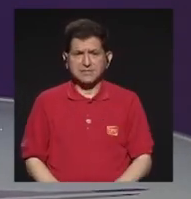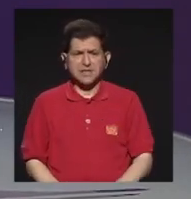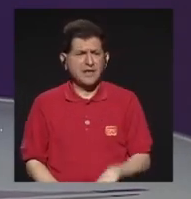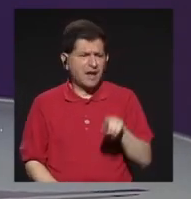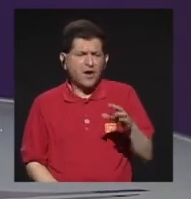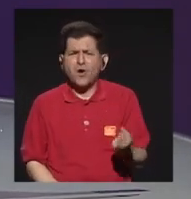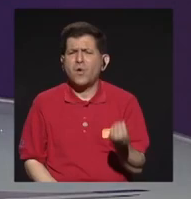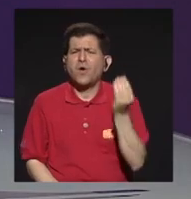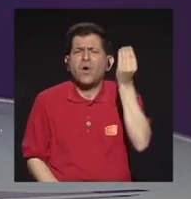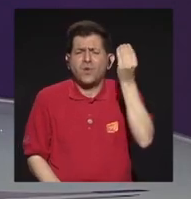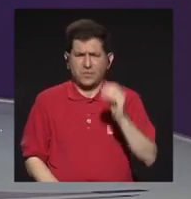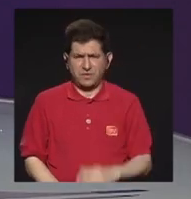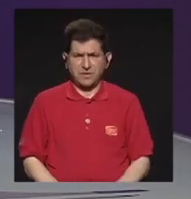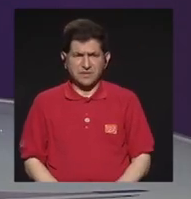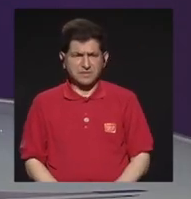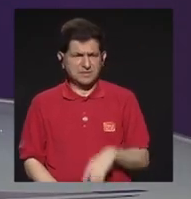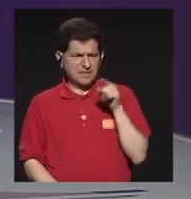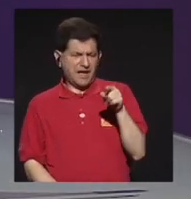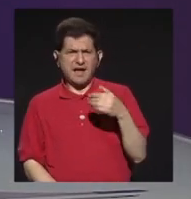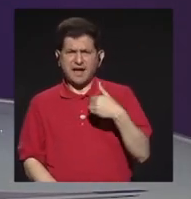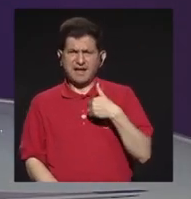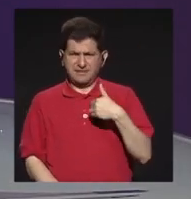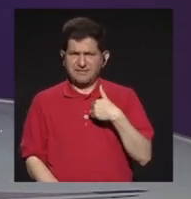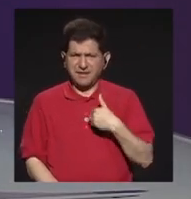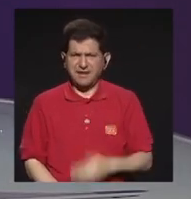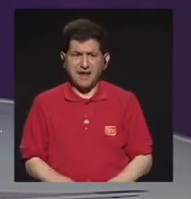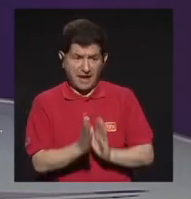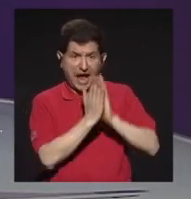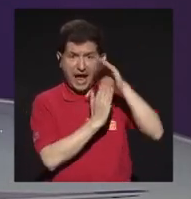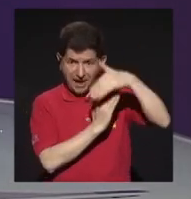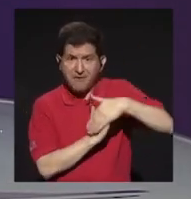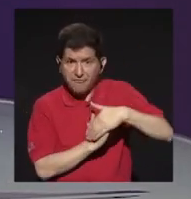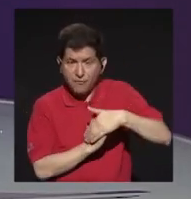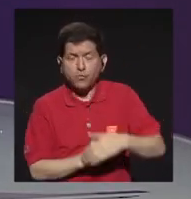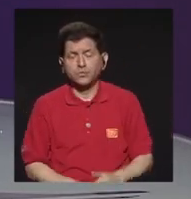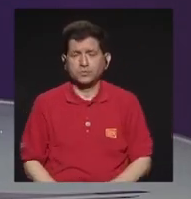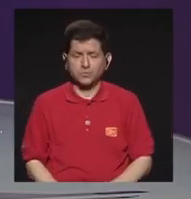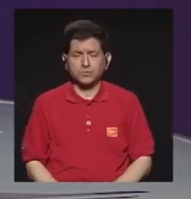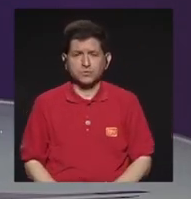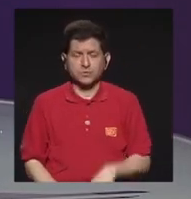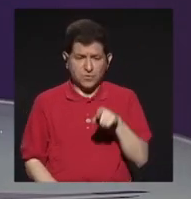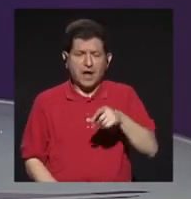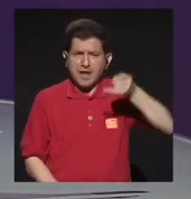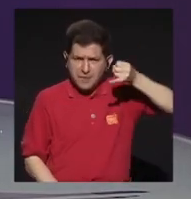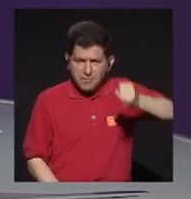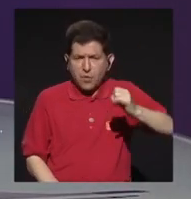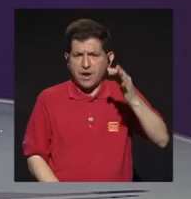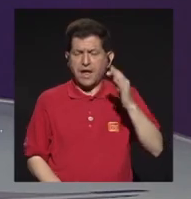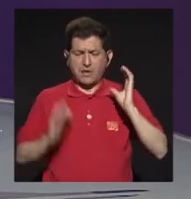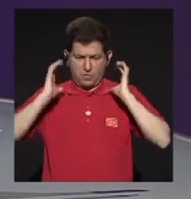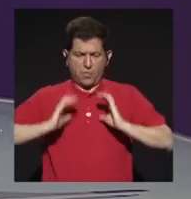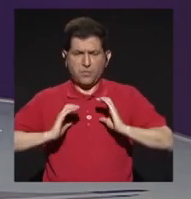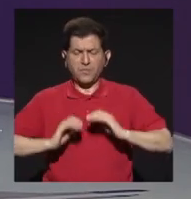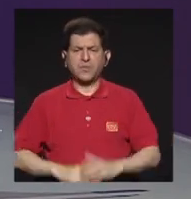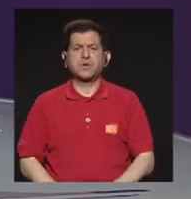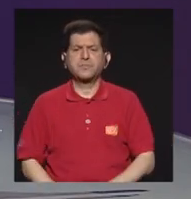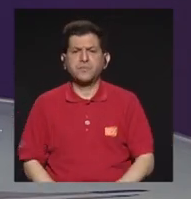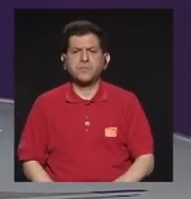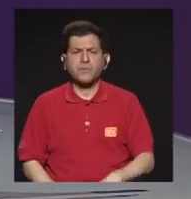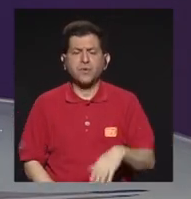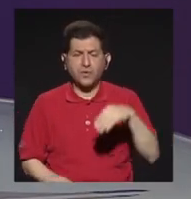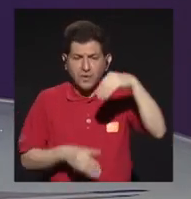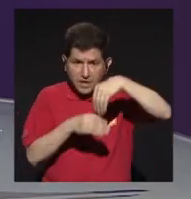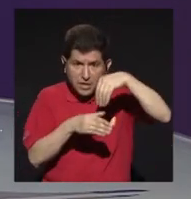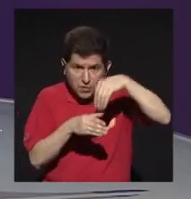jovencitas en la cual había un abuso y abuso sexual del cuerpo mujeres entonces había un componente sexual